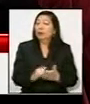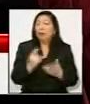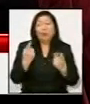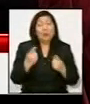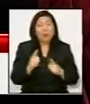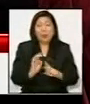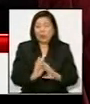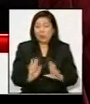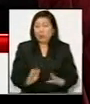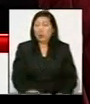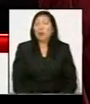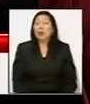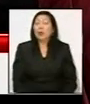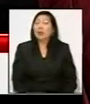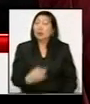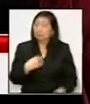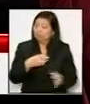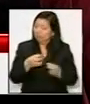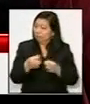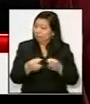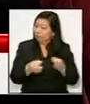con el artículo 100